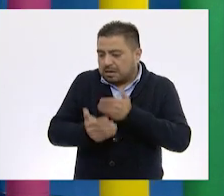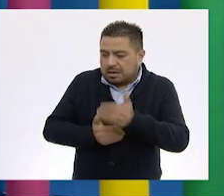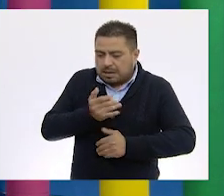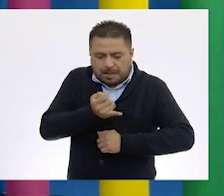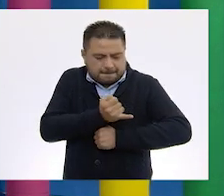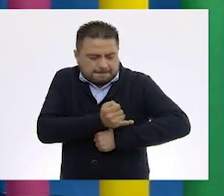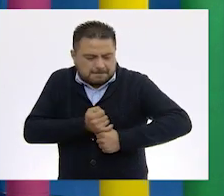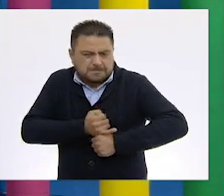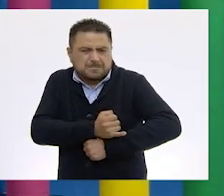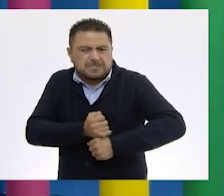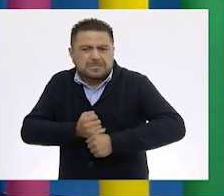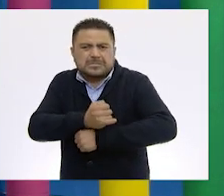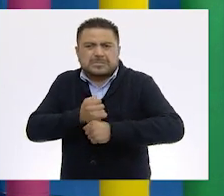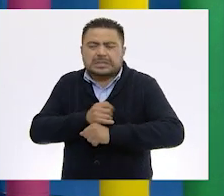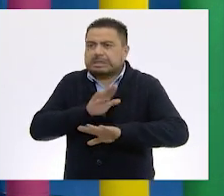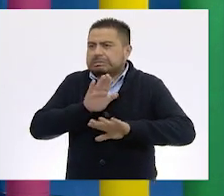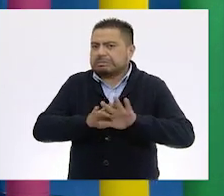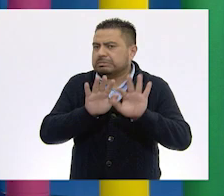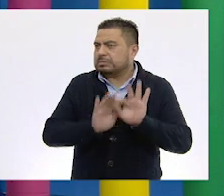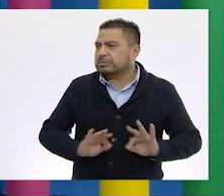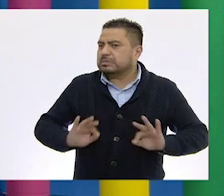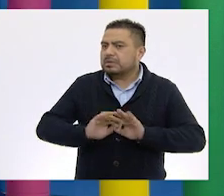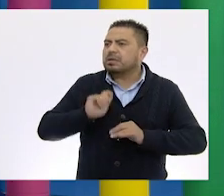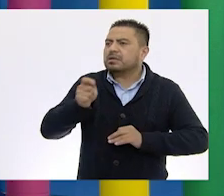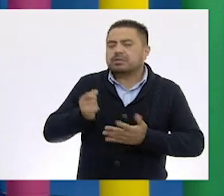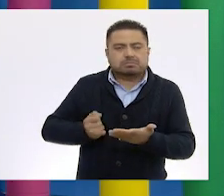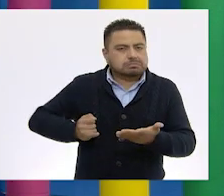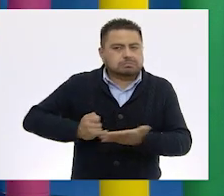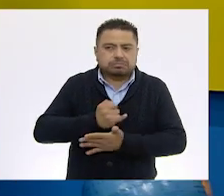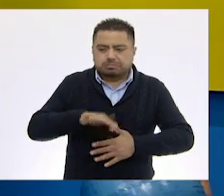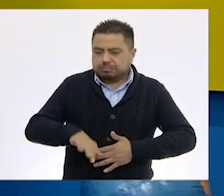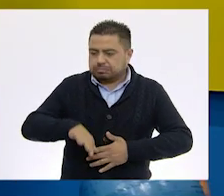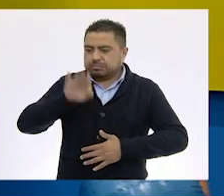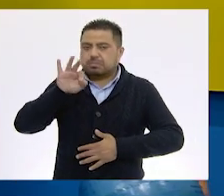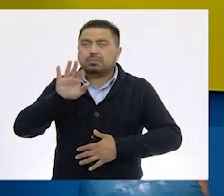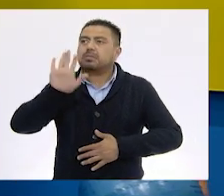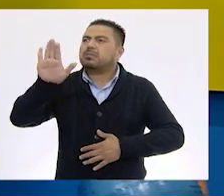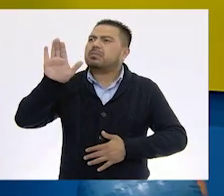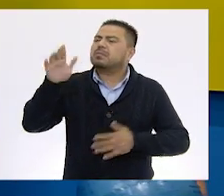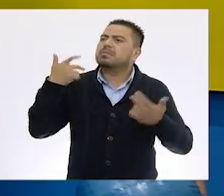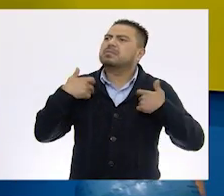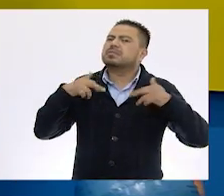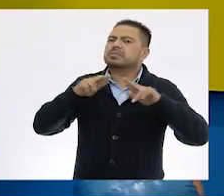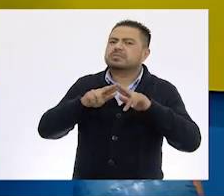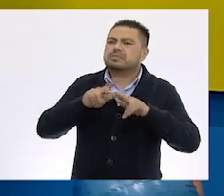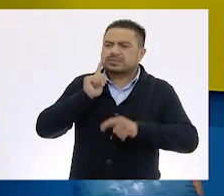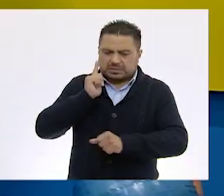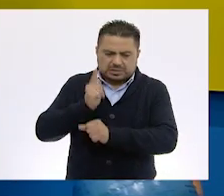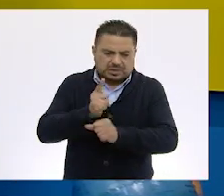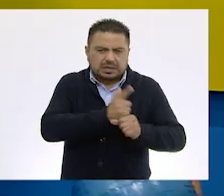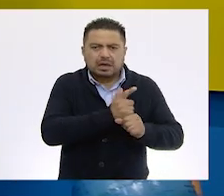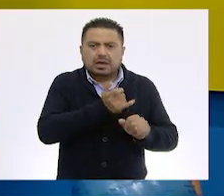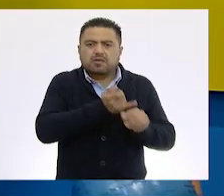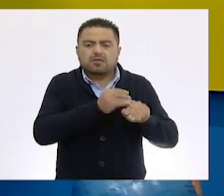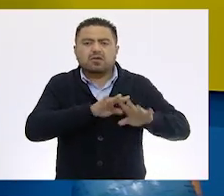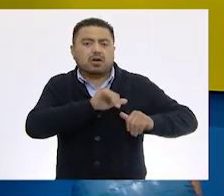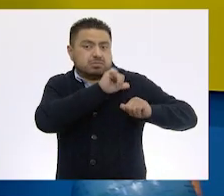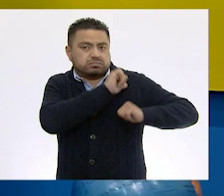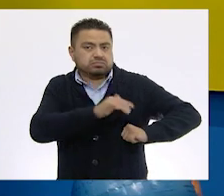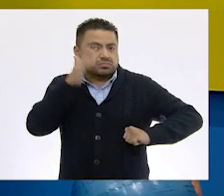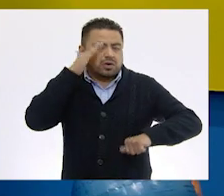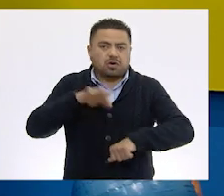investigación. Es muy alentador que hayan tomado esta iniciativa. Maestra, ¿Y encontraron fuentes